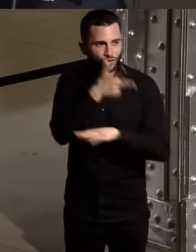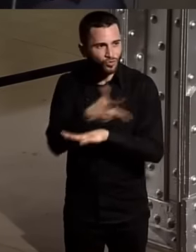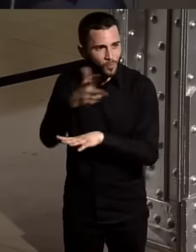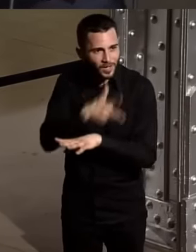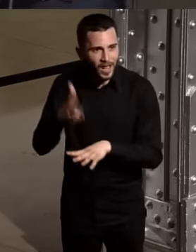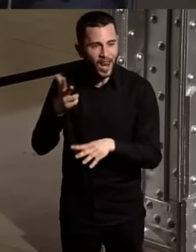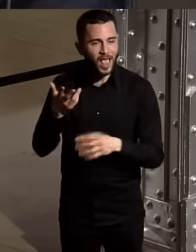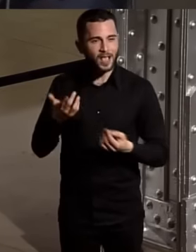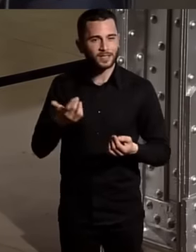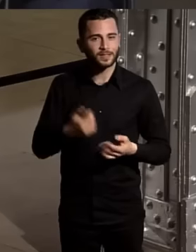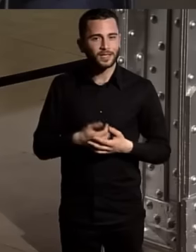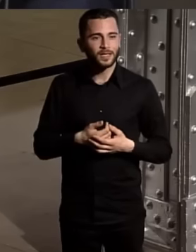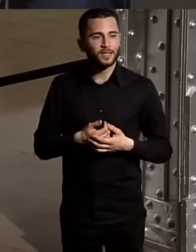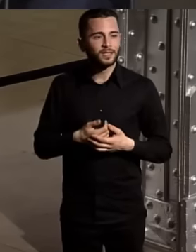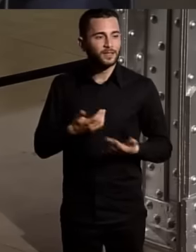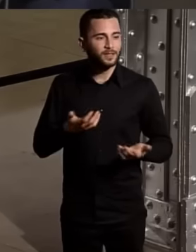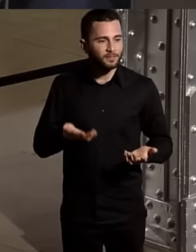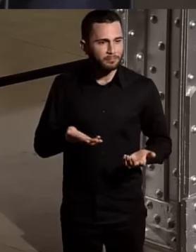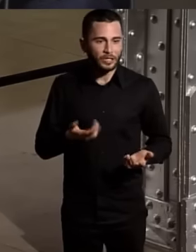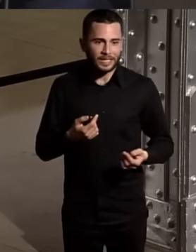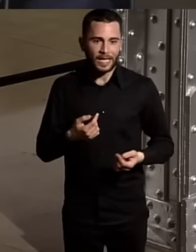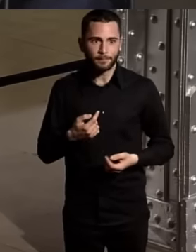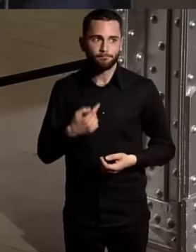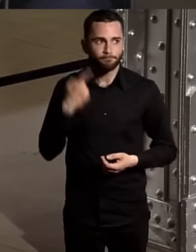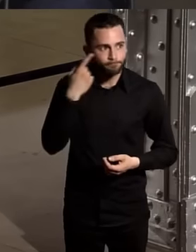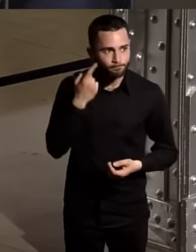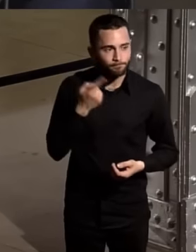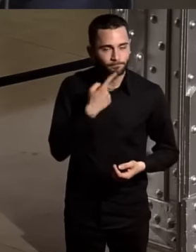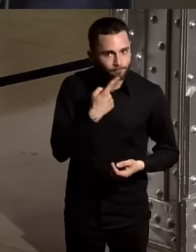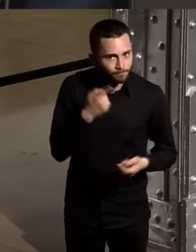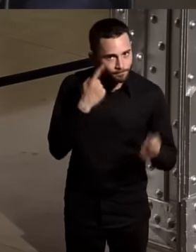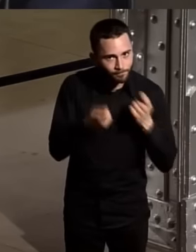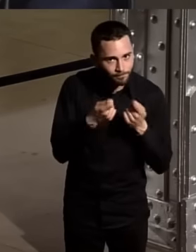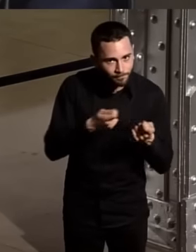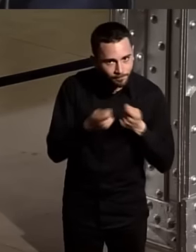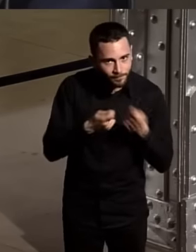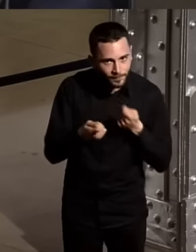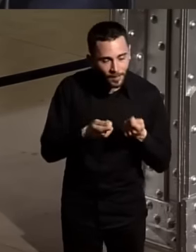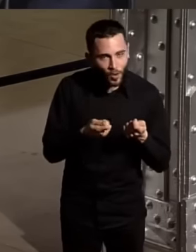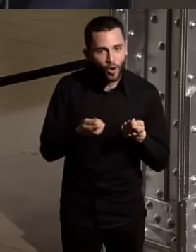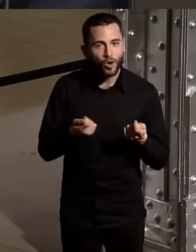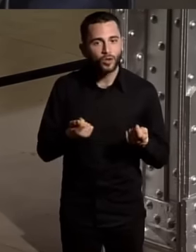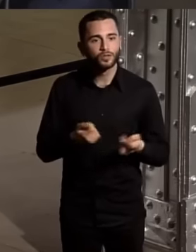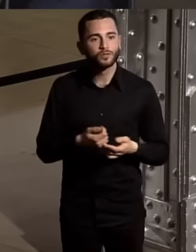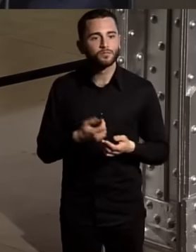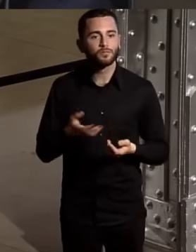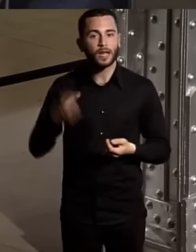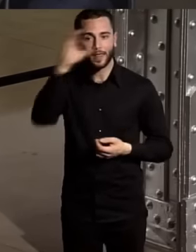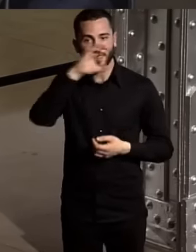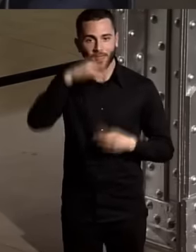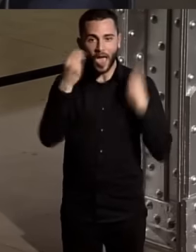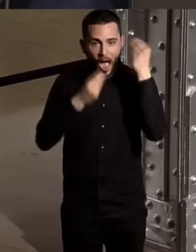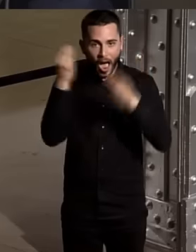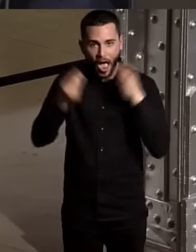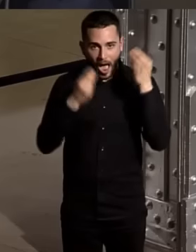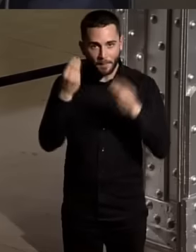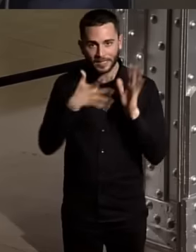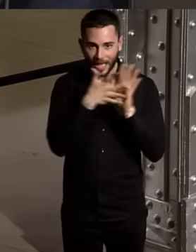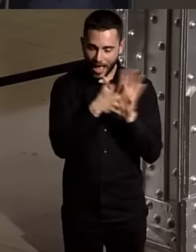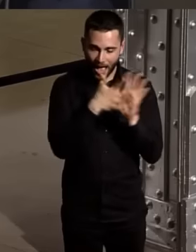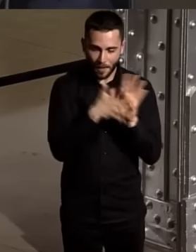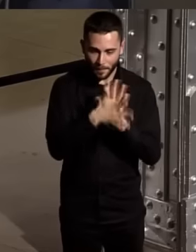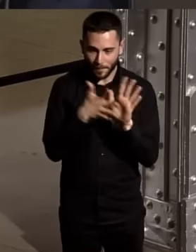mejor para para señalar no el en cada momento lo que la ciencia piensa sobre sobre